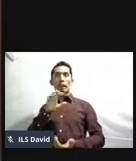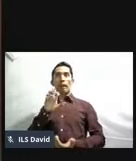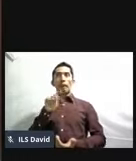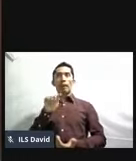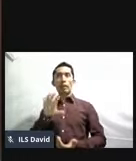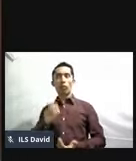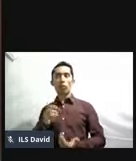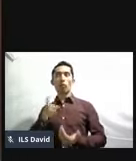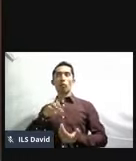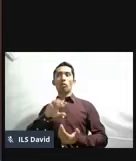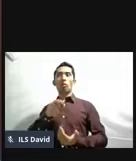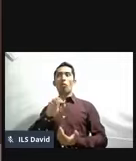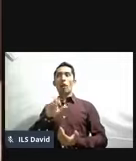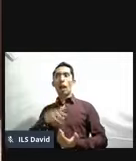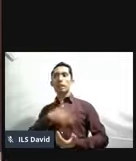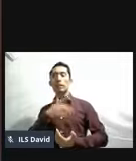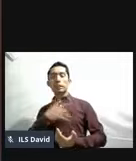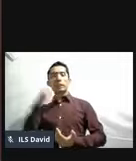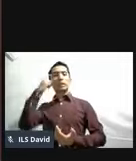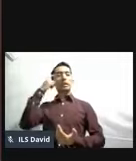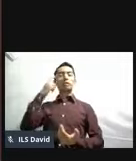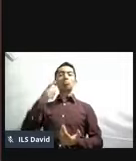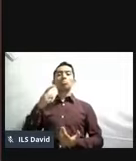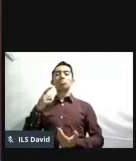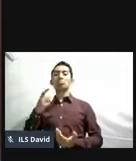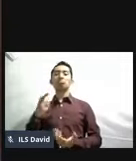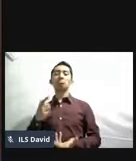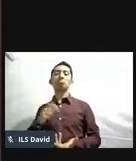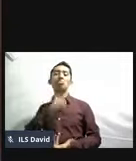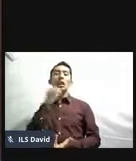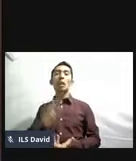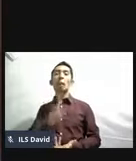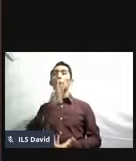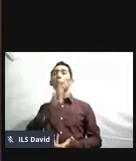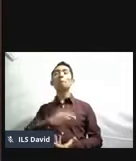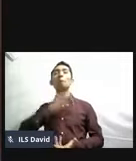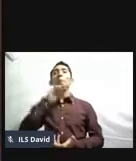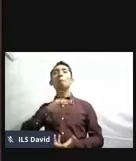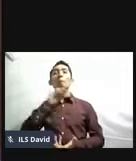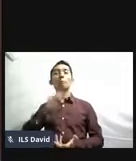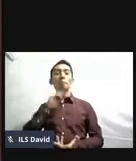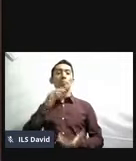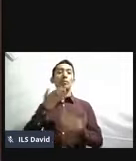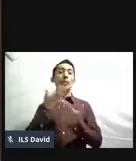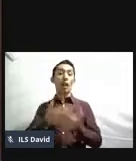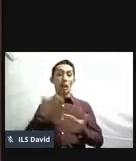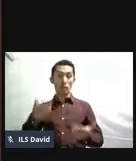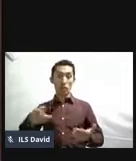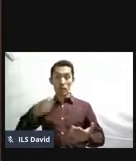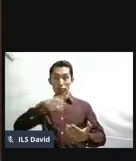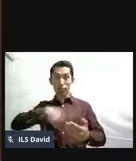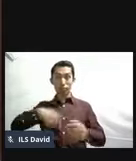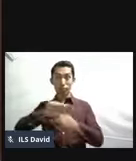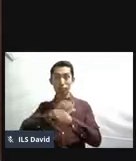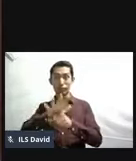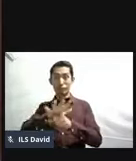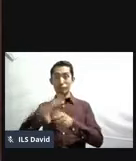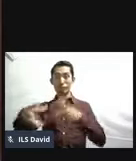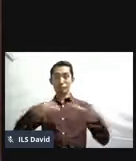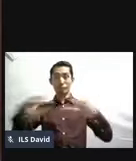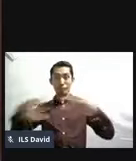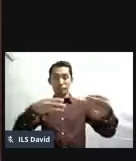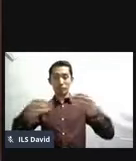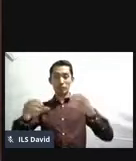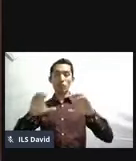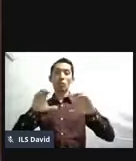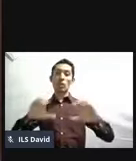Eso es lo más peligroso hoy día durante la pandemia y de regreso o de frente a